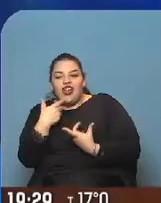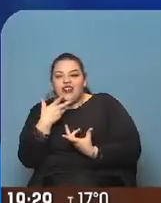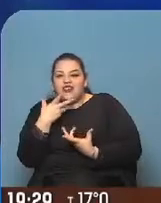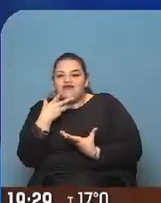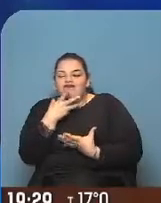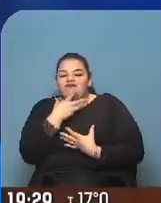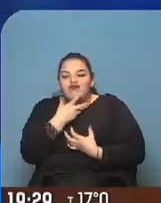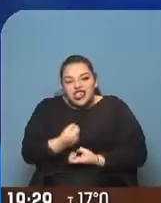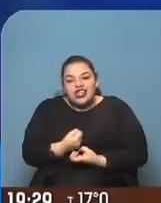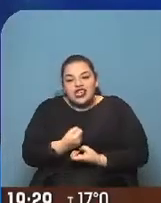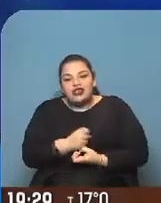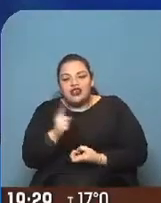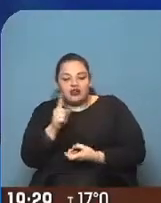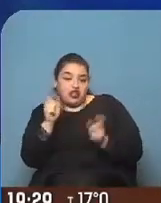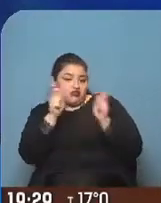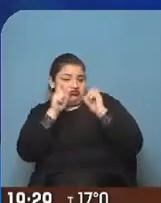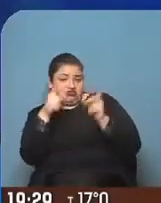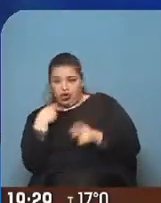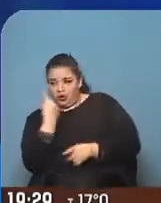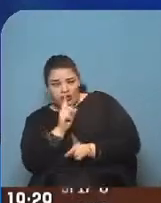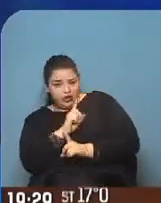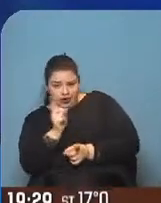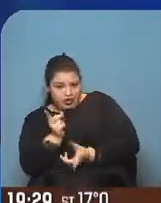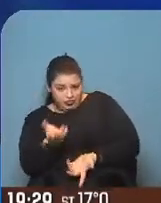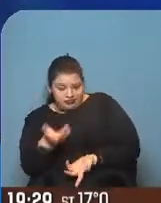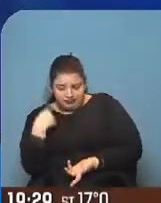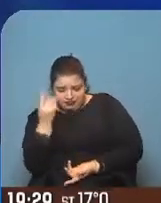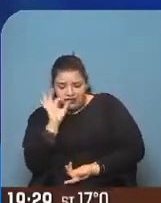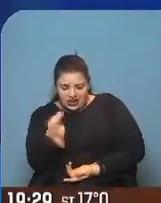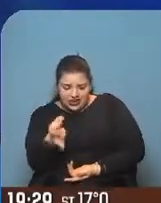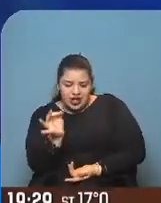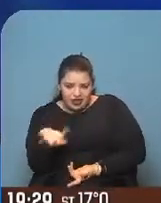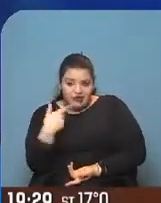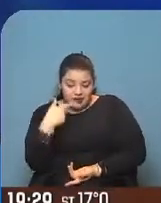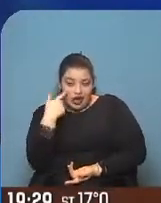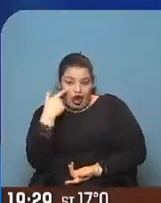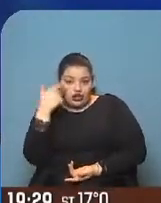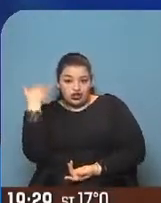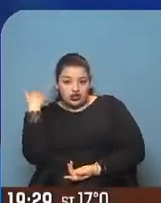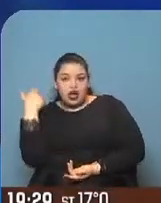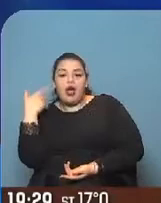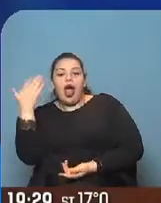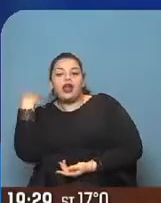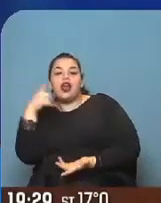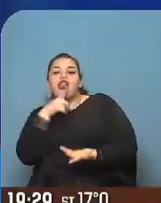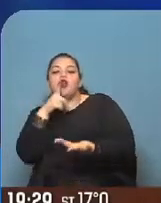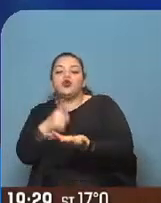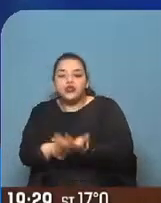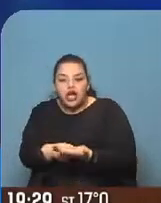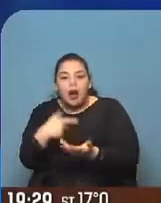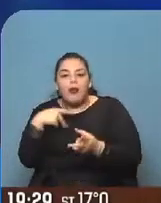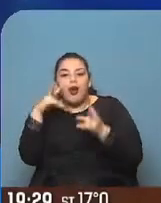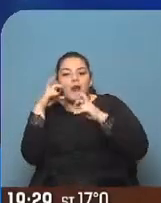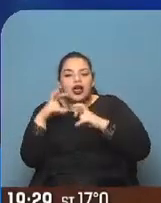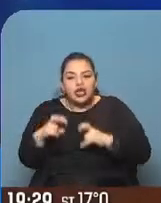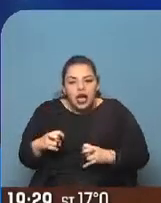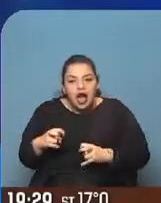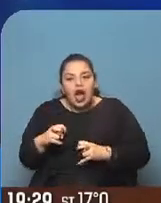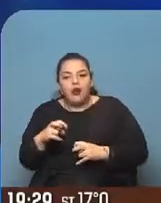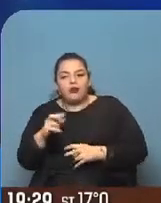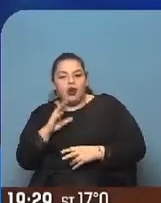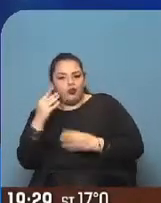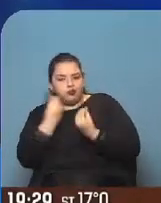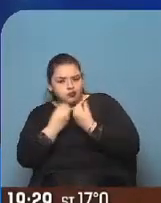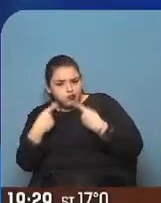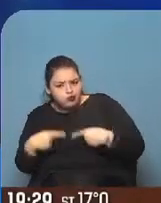no nos sorprende a nosotros todo lo que estamos viendo nosotros lo conocíamos lo habíamos denunciado lo habíamos estudiado lo habíamos investigado